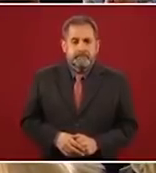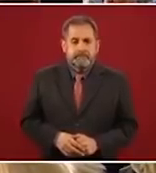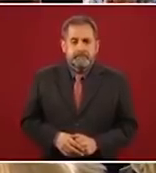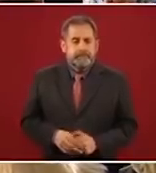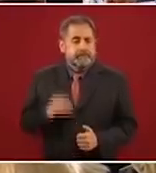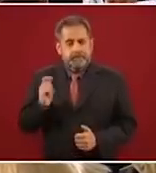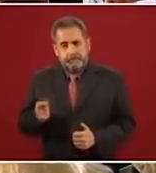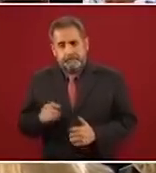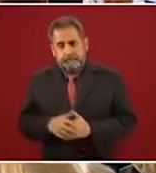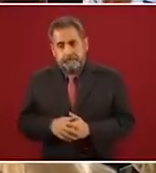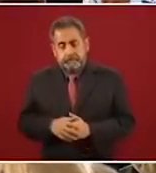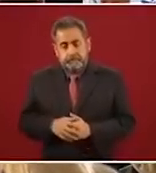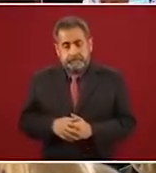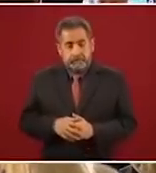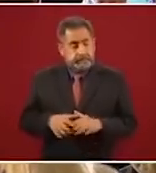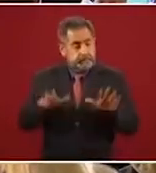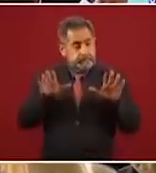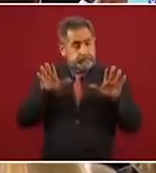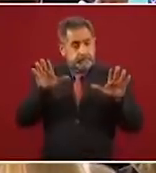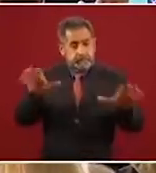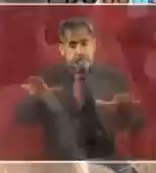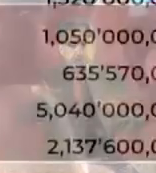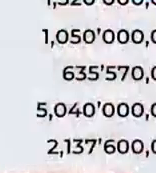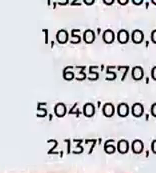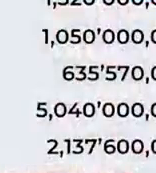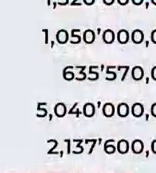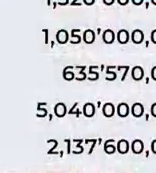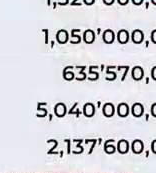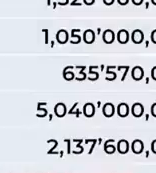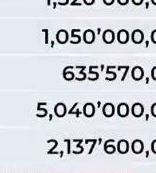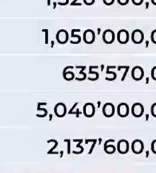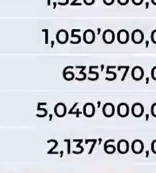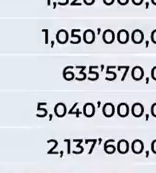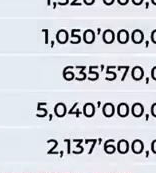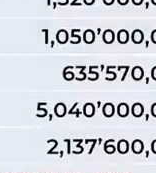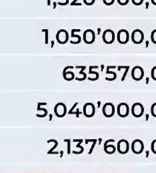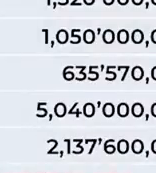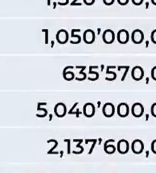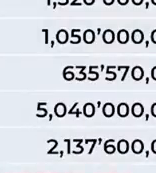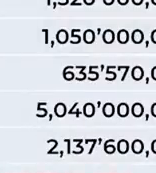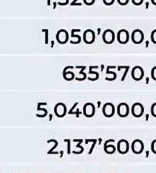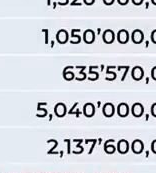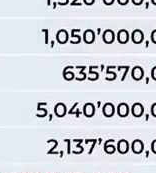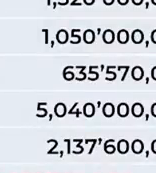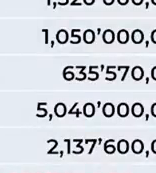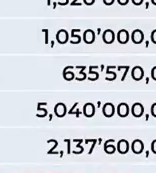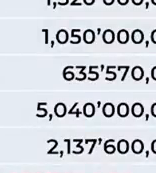O sea, el avión son 2.500 millones aproximadamente, ¿no?